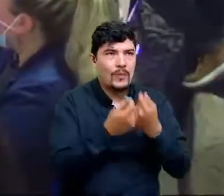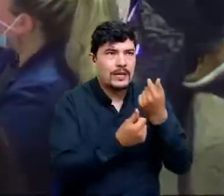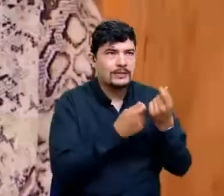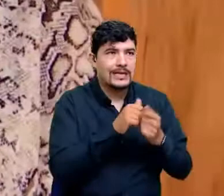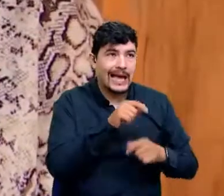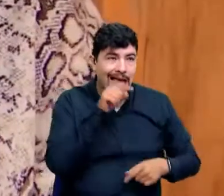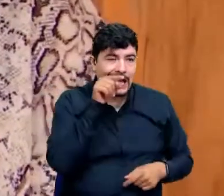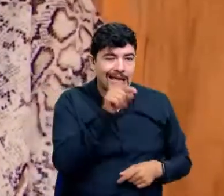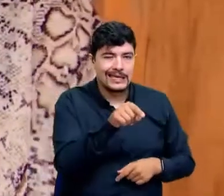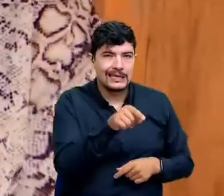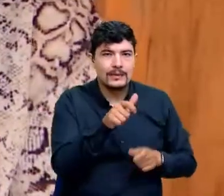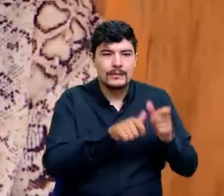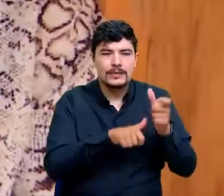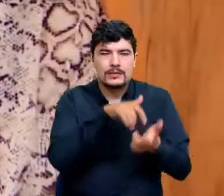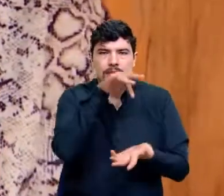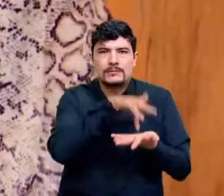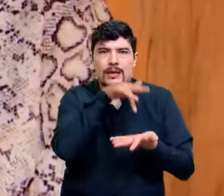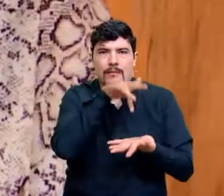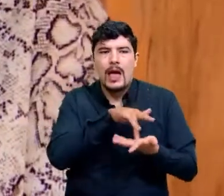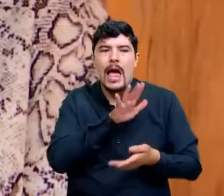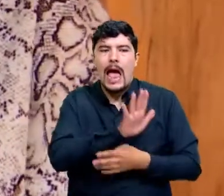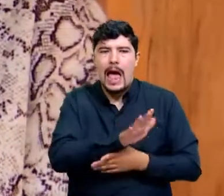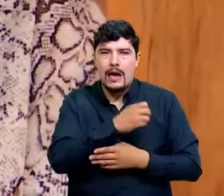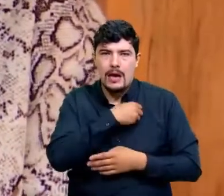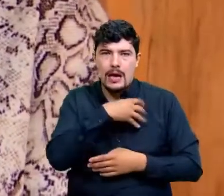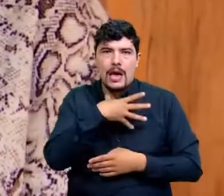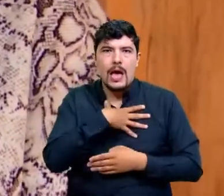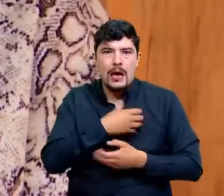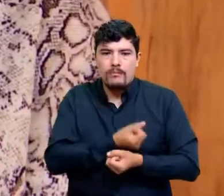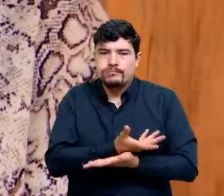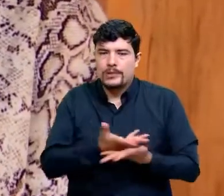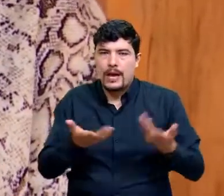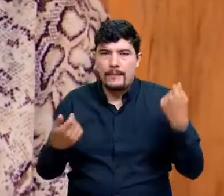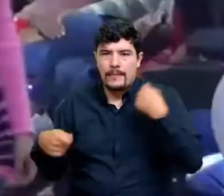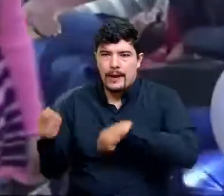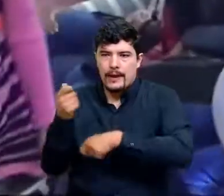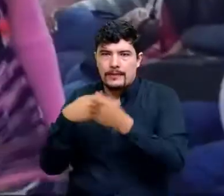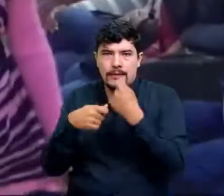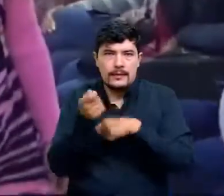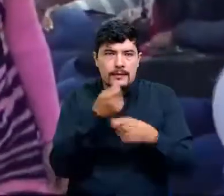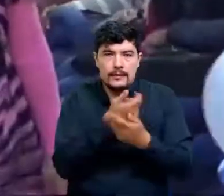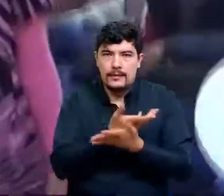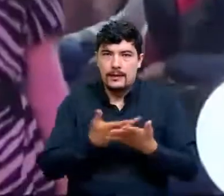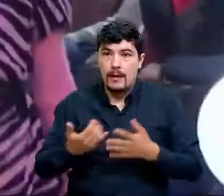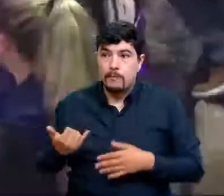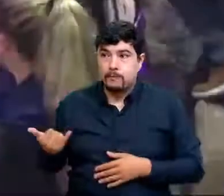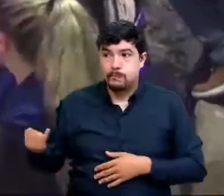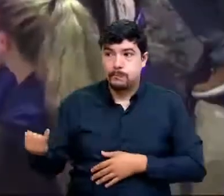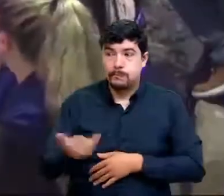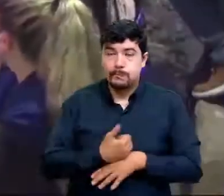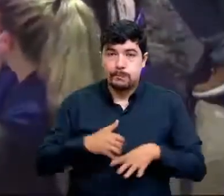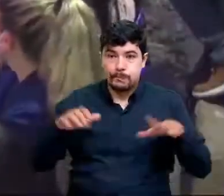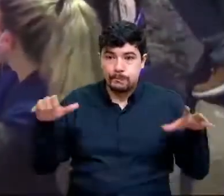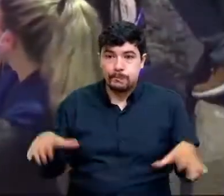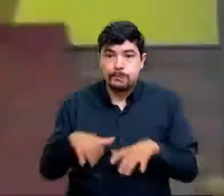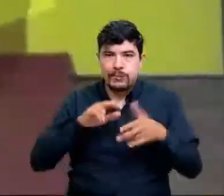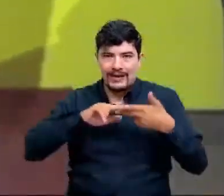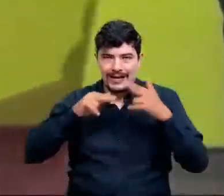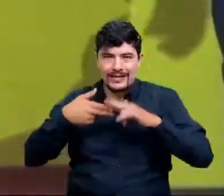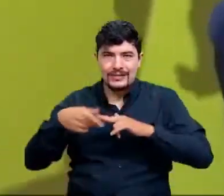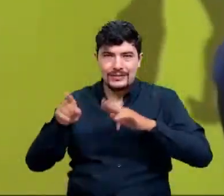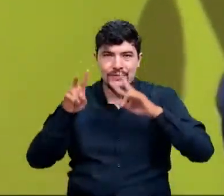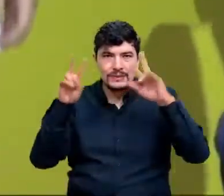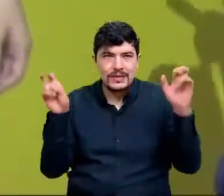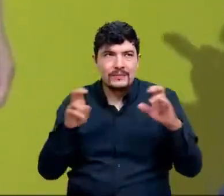nuestros participantes tuvieron la posibilidad de tener ventas directas de estas actividades hacen parte con la